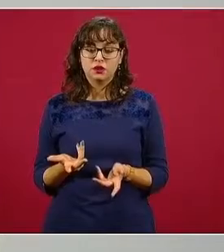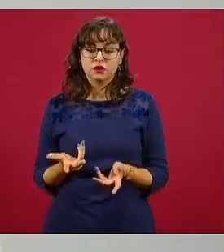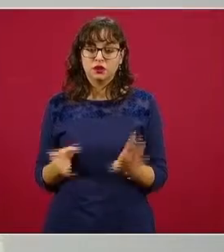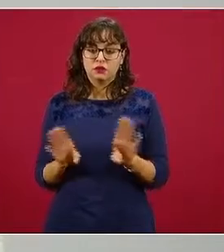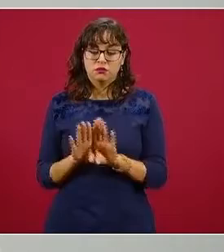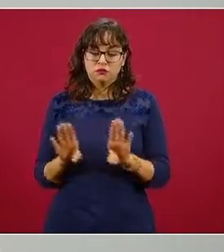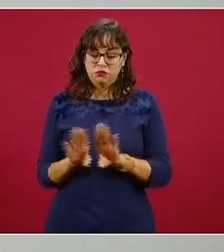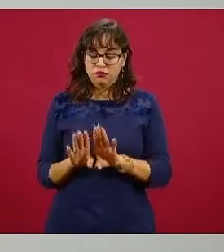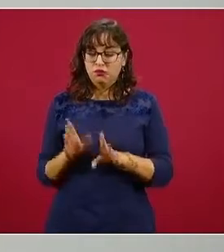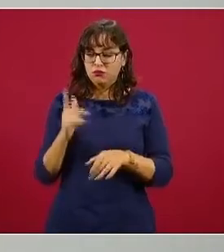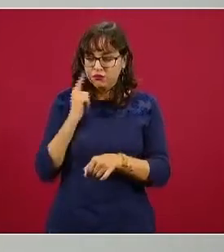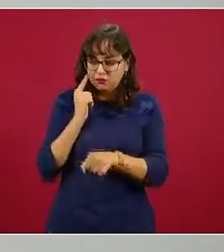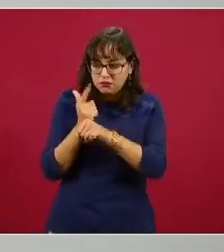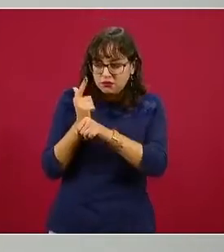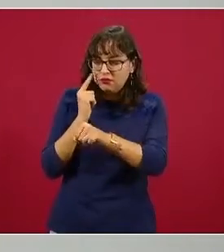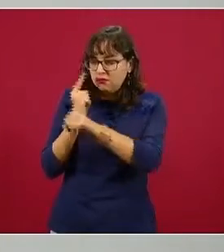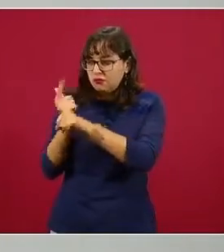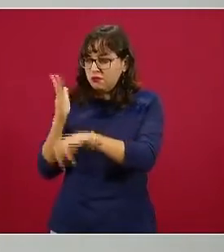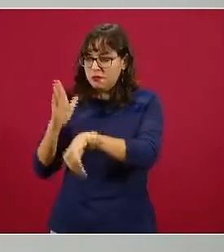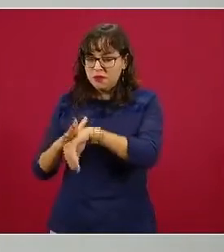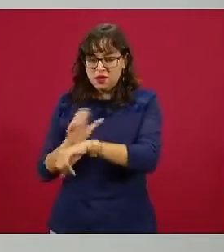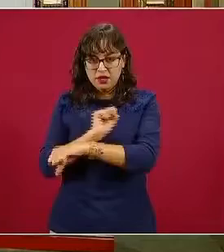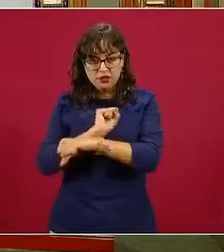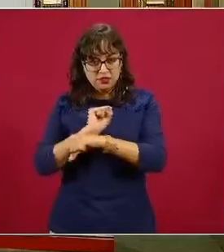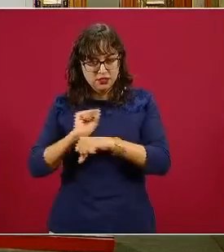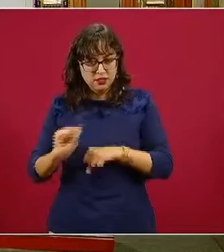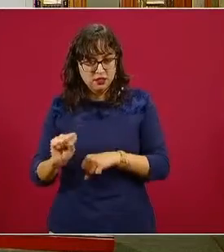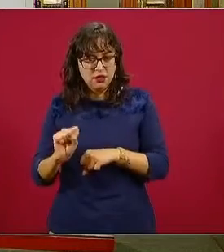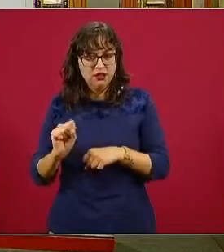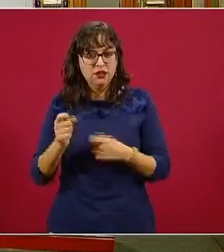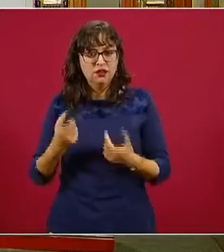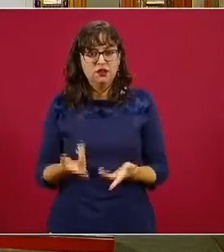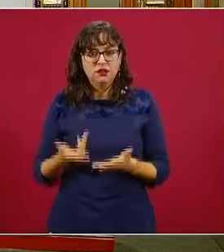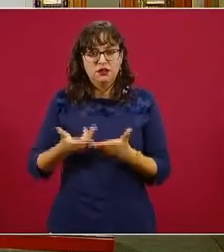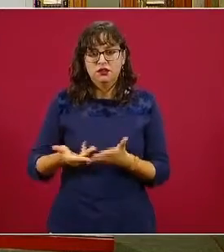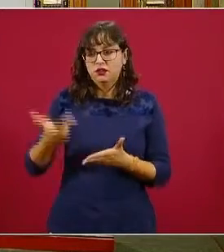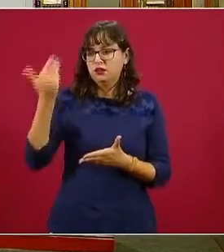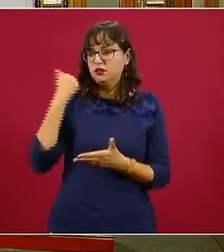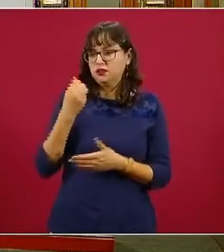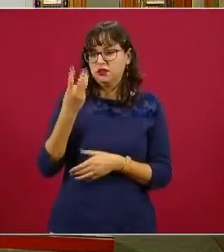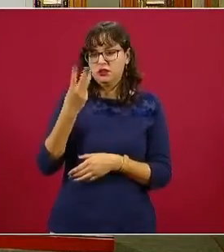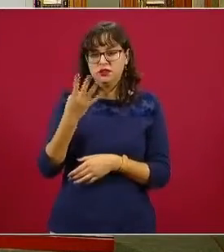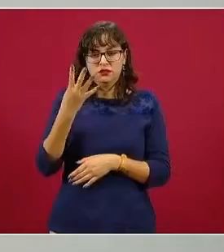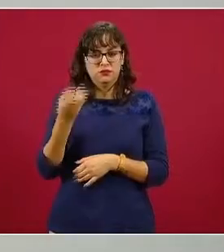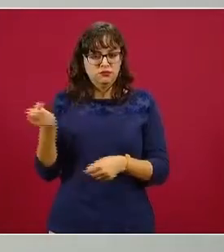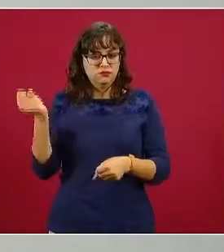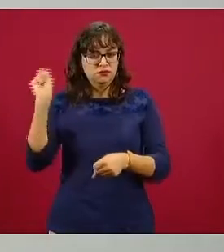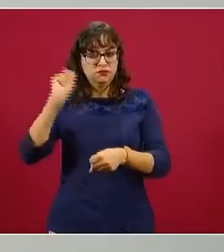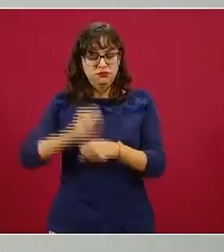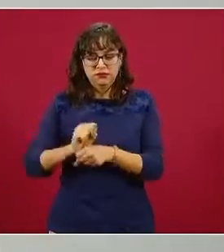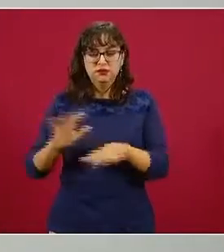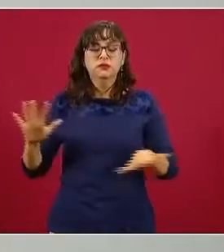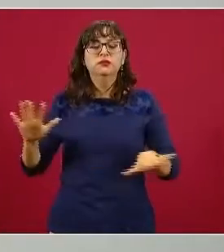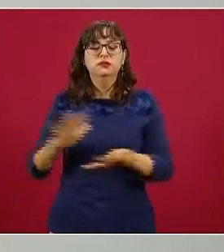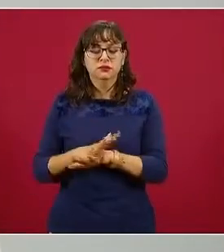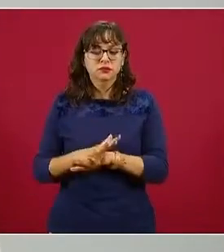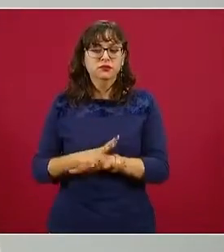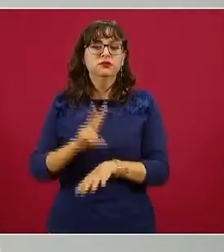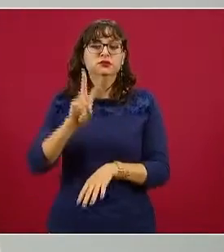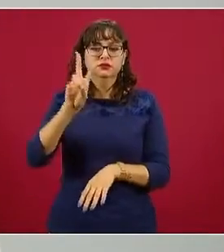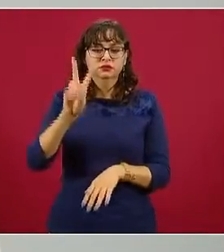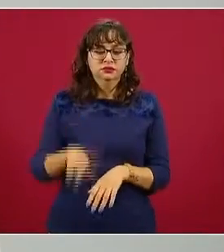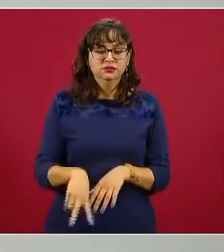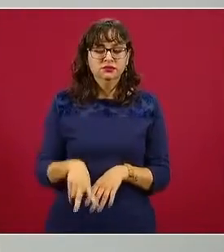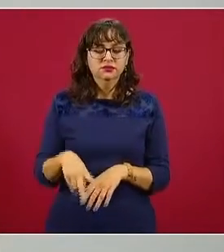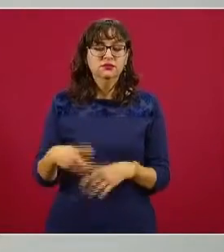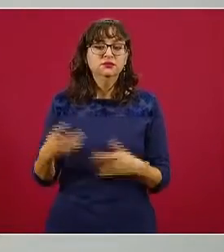operacional, inclusive el doctor López Gatell comentaba hace 3-4 semanas cuando sucedió este cambio, que efectivamente una